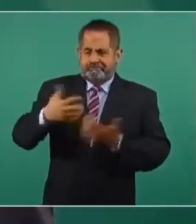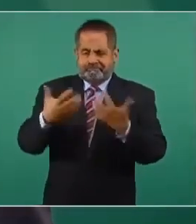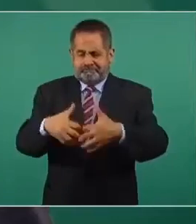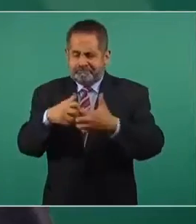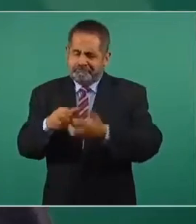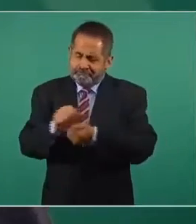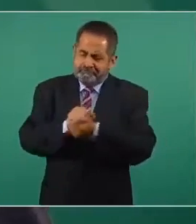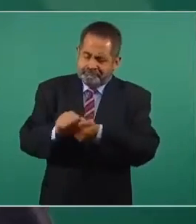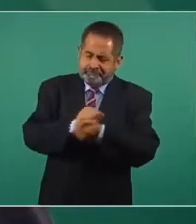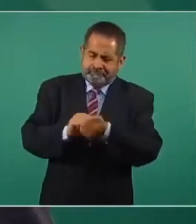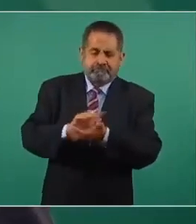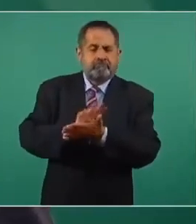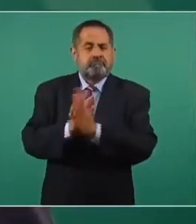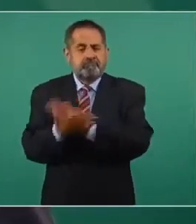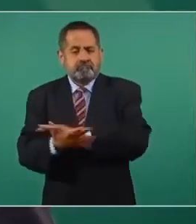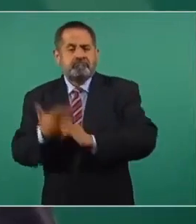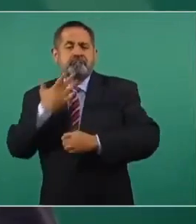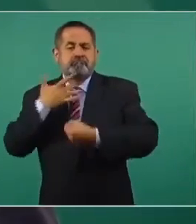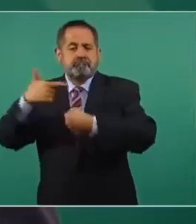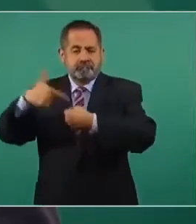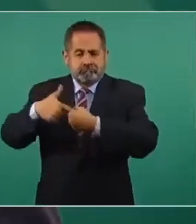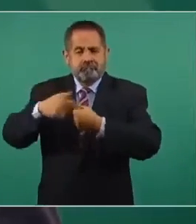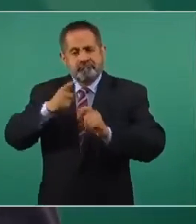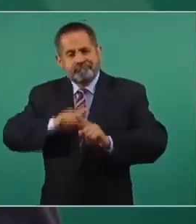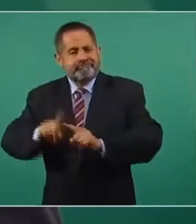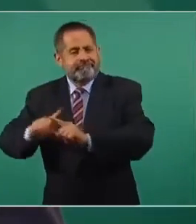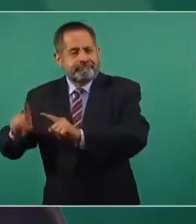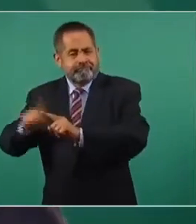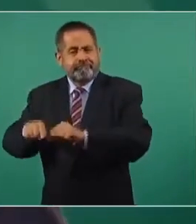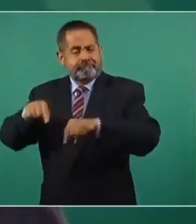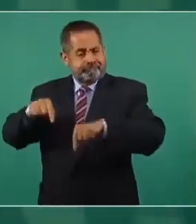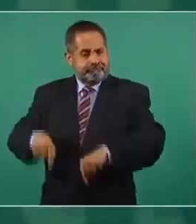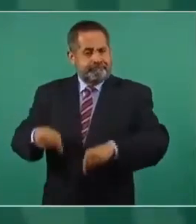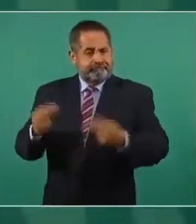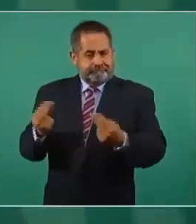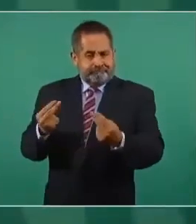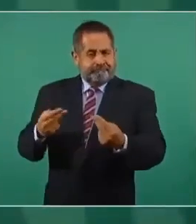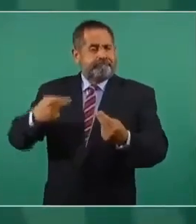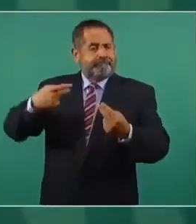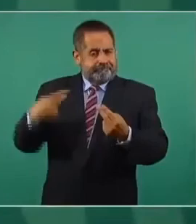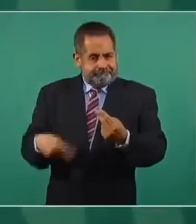los combustibles que se requieren en el país,